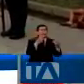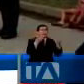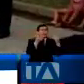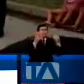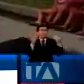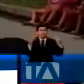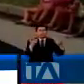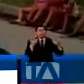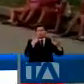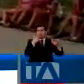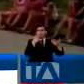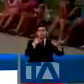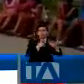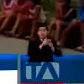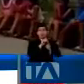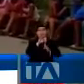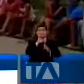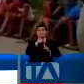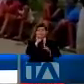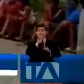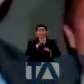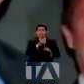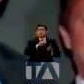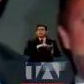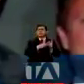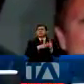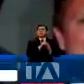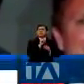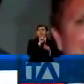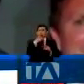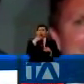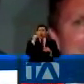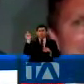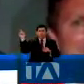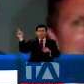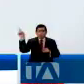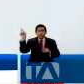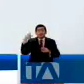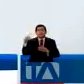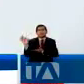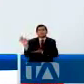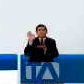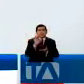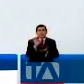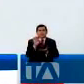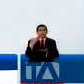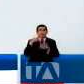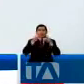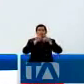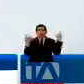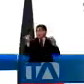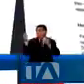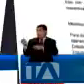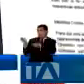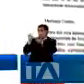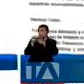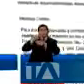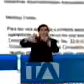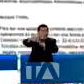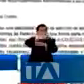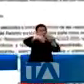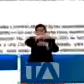Riesgo y el propio Decevale. En cuanto a las declaraciones de Jorge Osvaldo Cherres, el representante de las dos entidades con las que Lispol